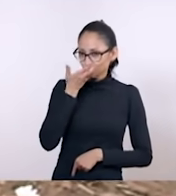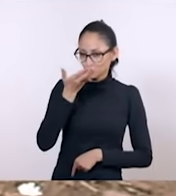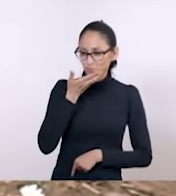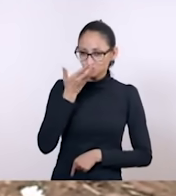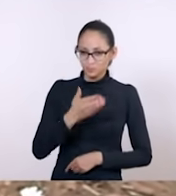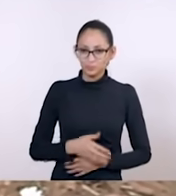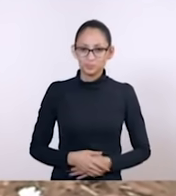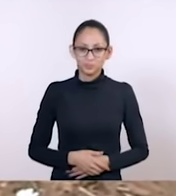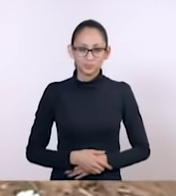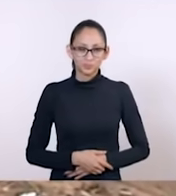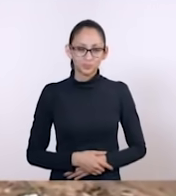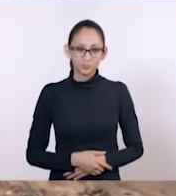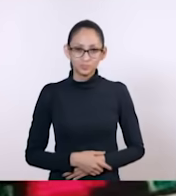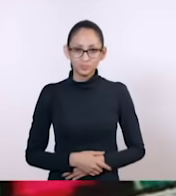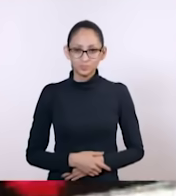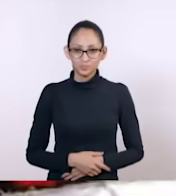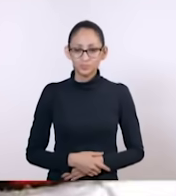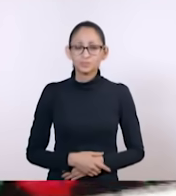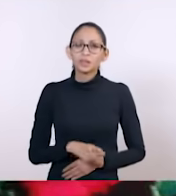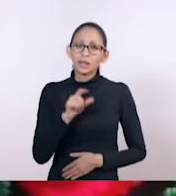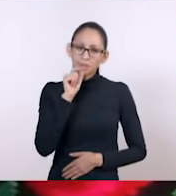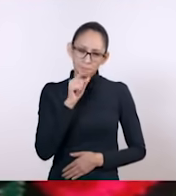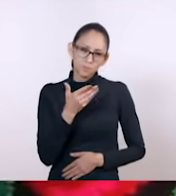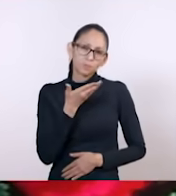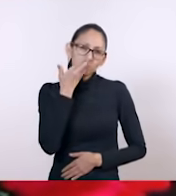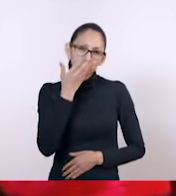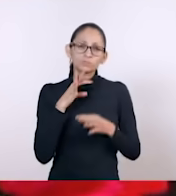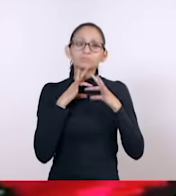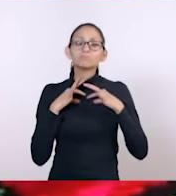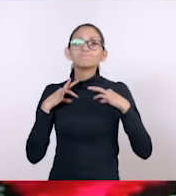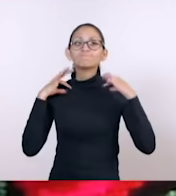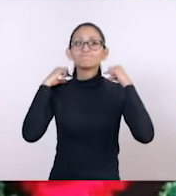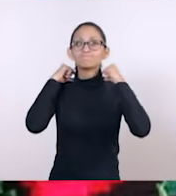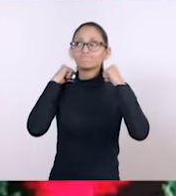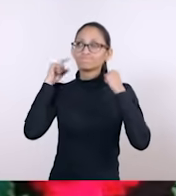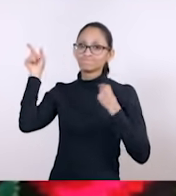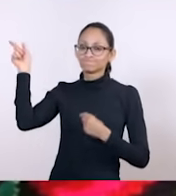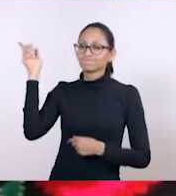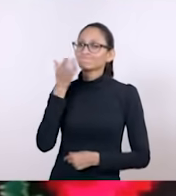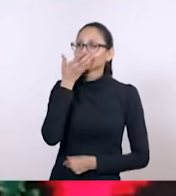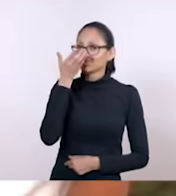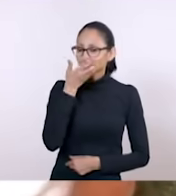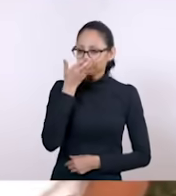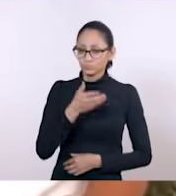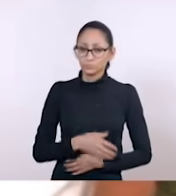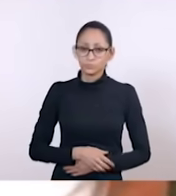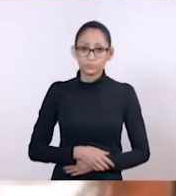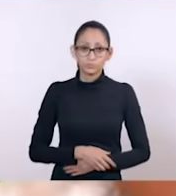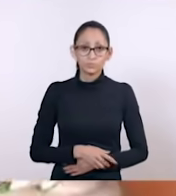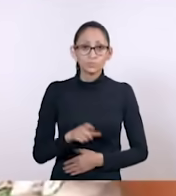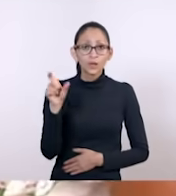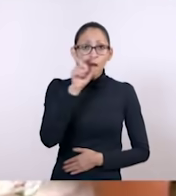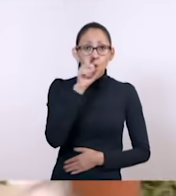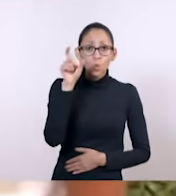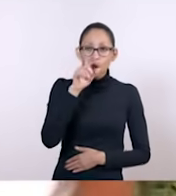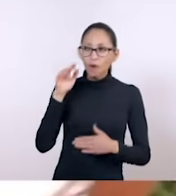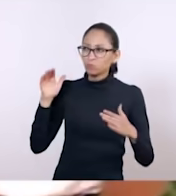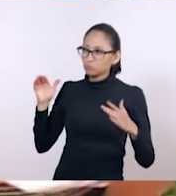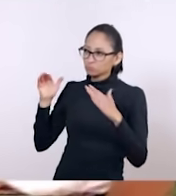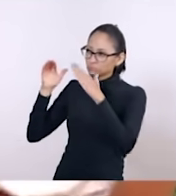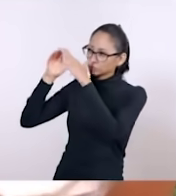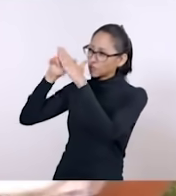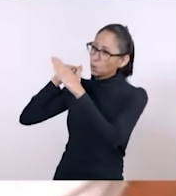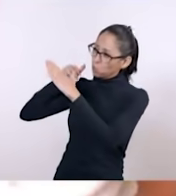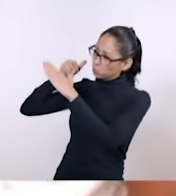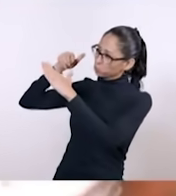Es de tsequén. Y el collar dice en seltán huila. Cuando subimos al